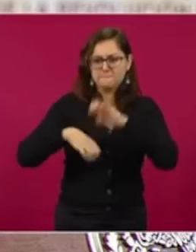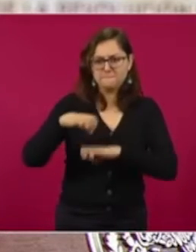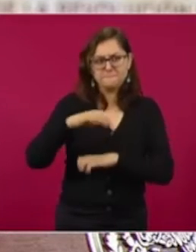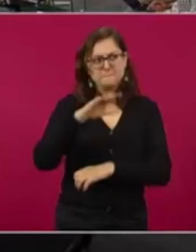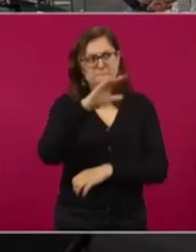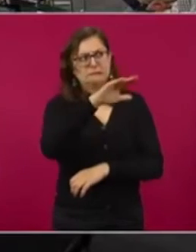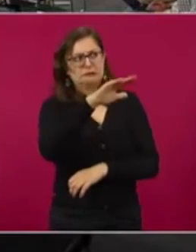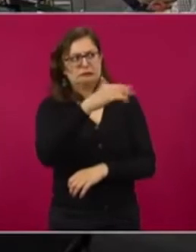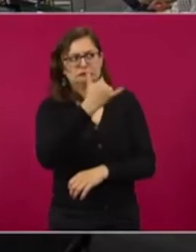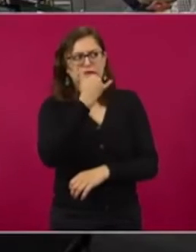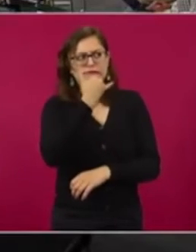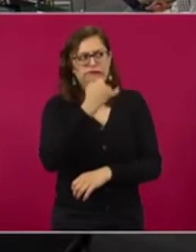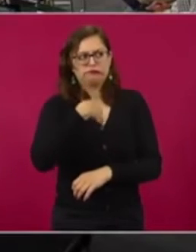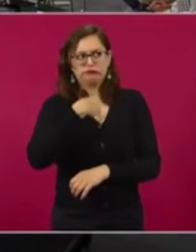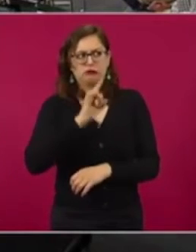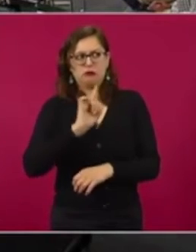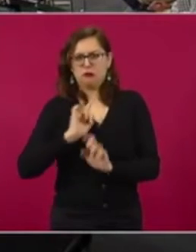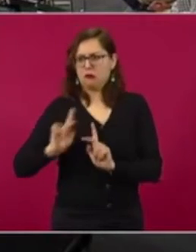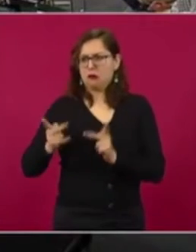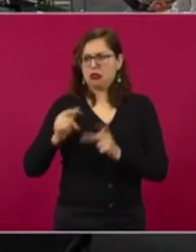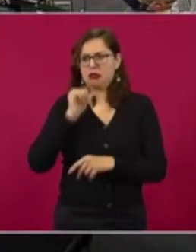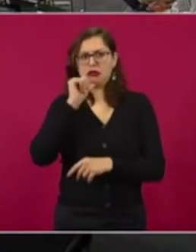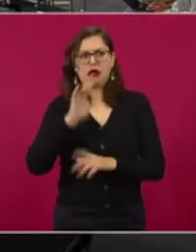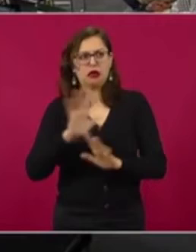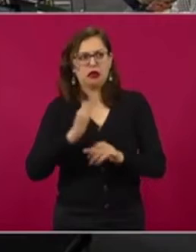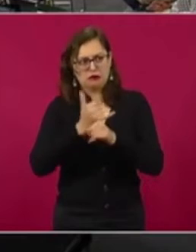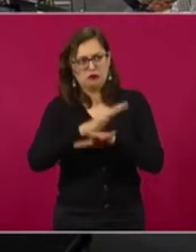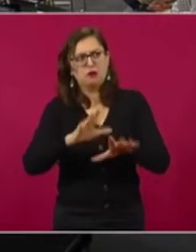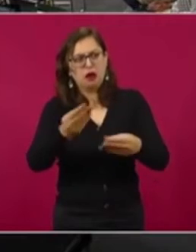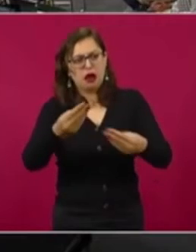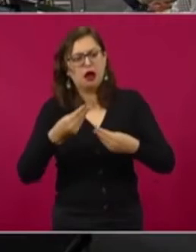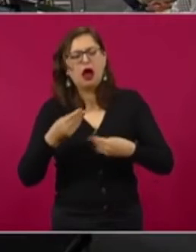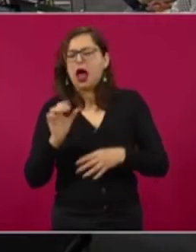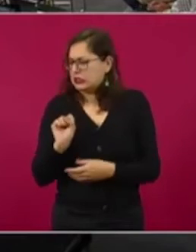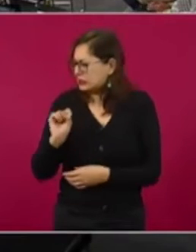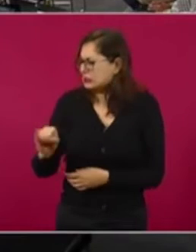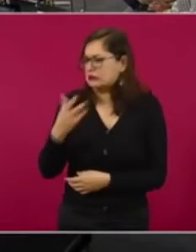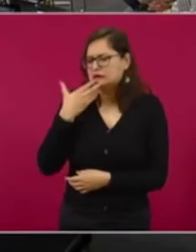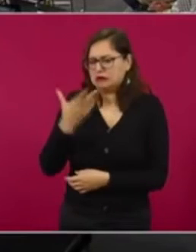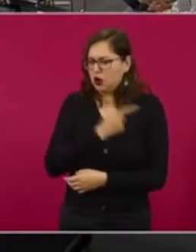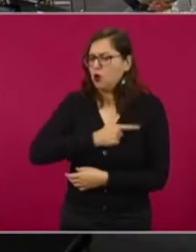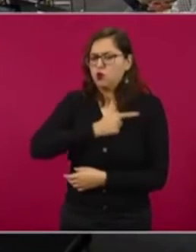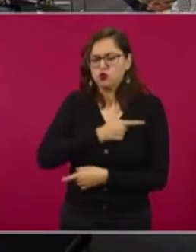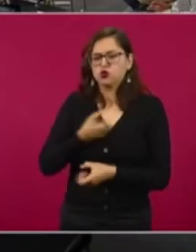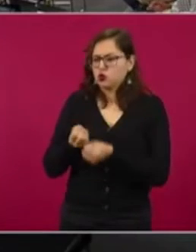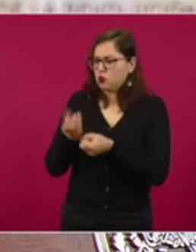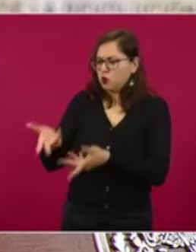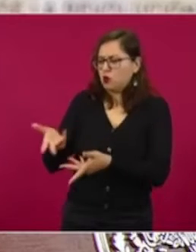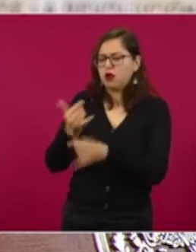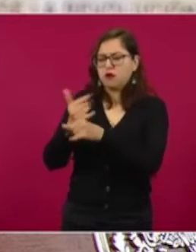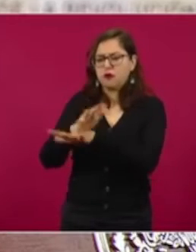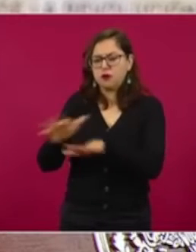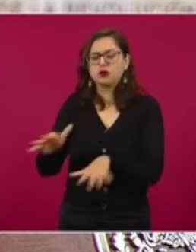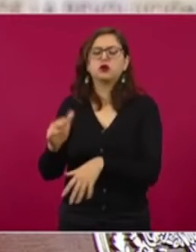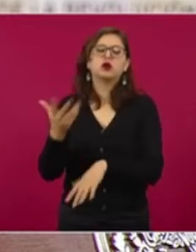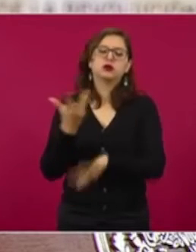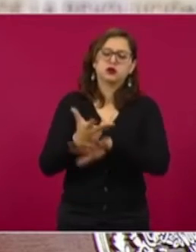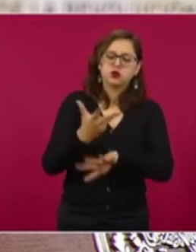que se les informe, y lo estamos haciendo, tanto estadounidenses como de Canadá, y se está haciendo.